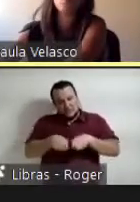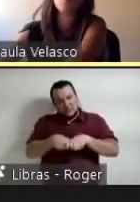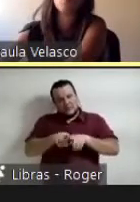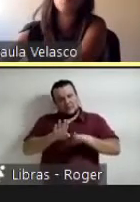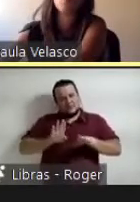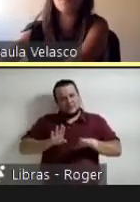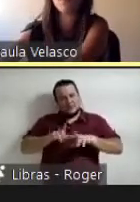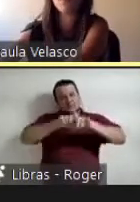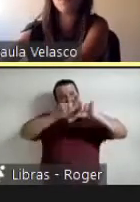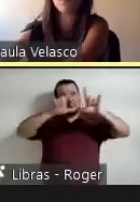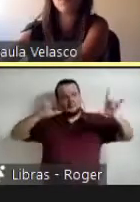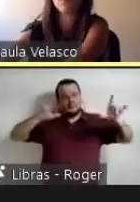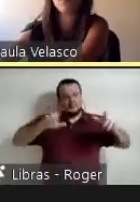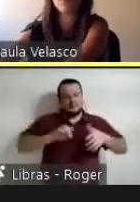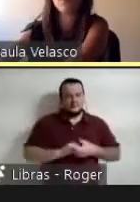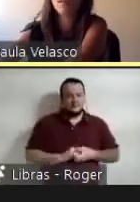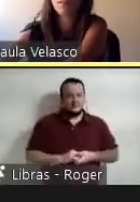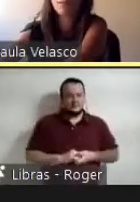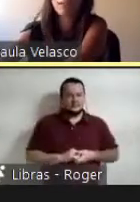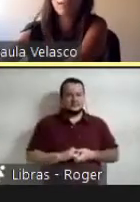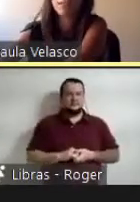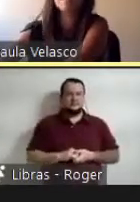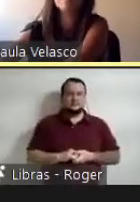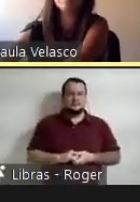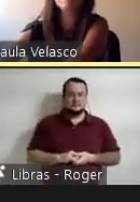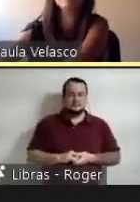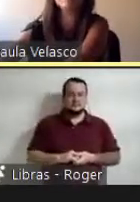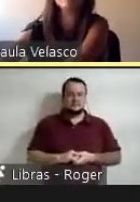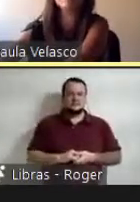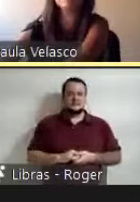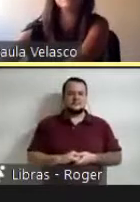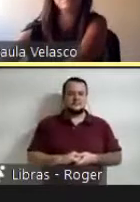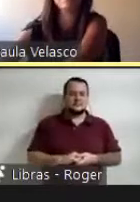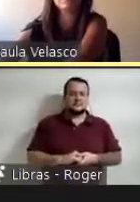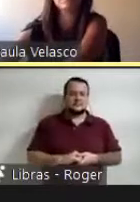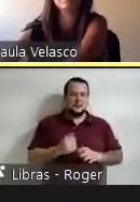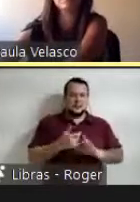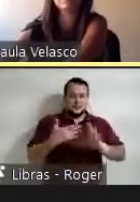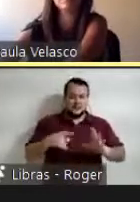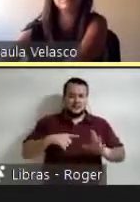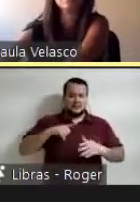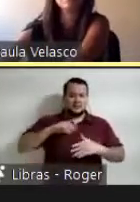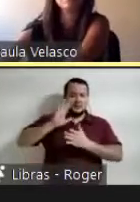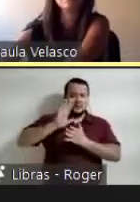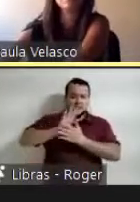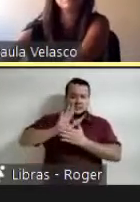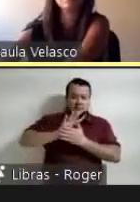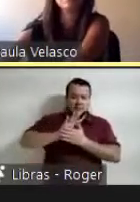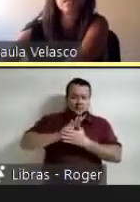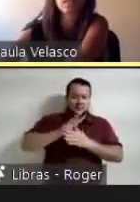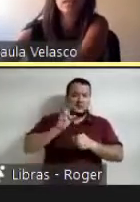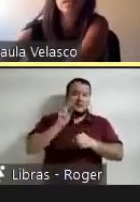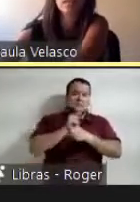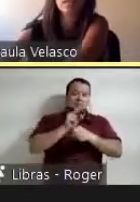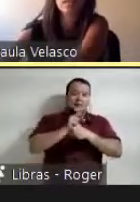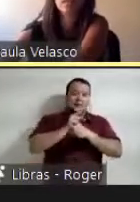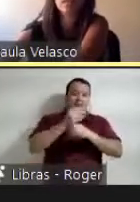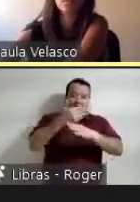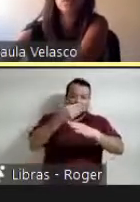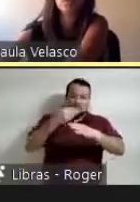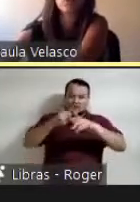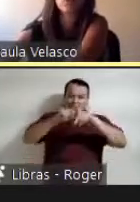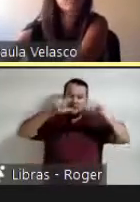los mismos criterios que se propusieron para tratar la fachada resistente a la interperie se implementaron aquí